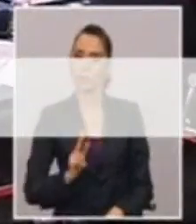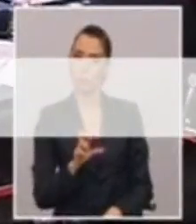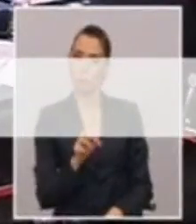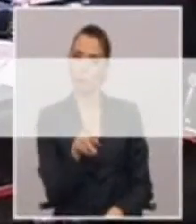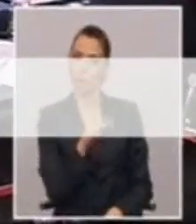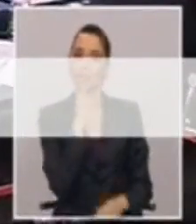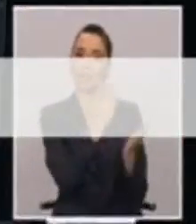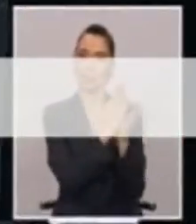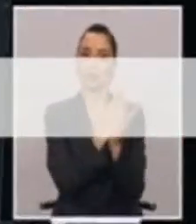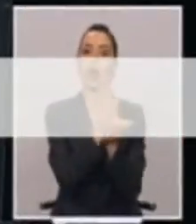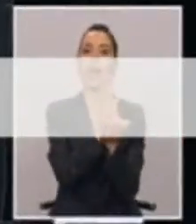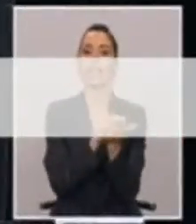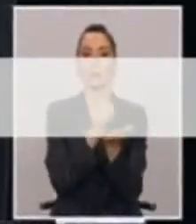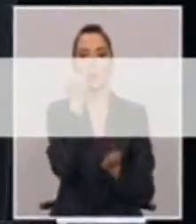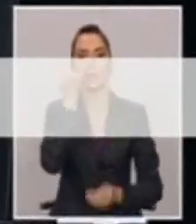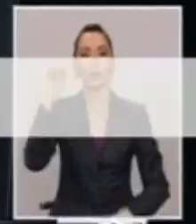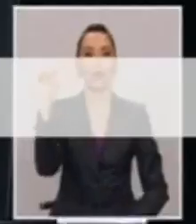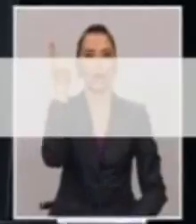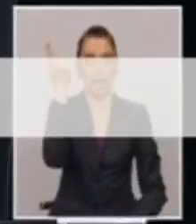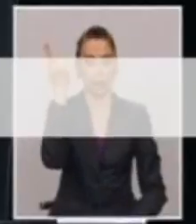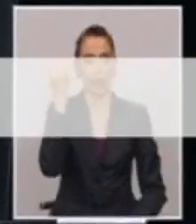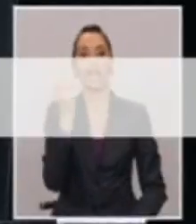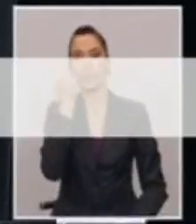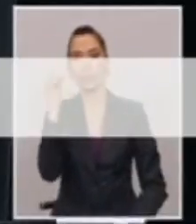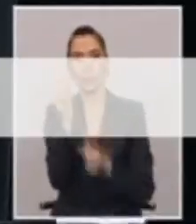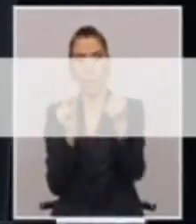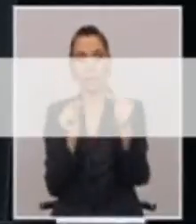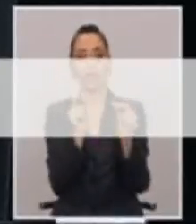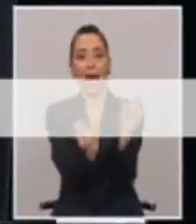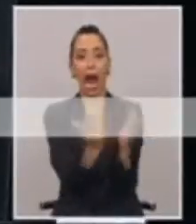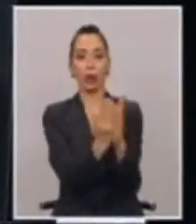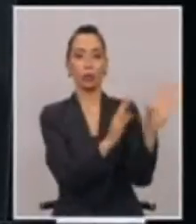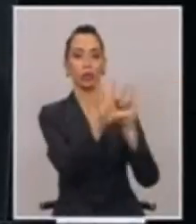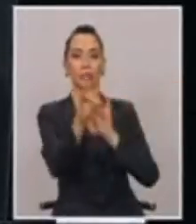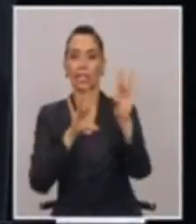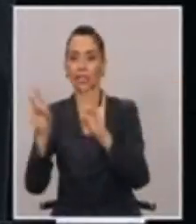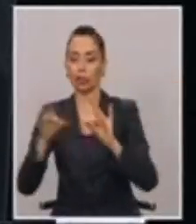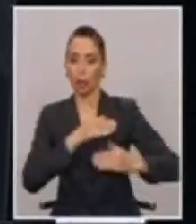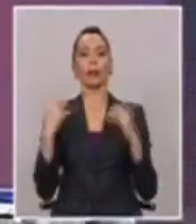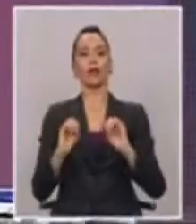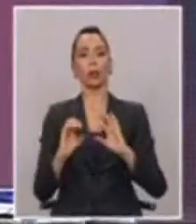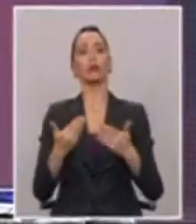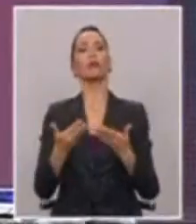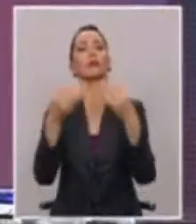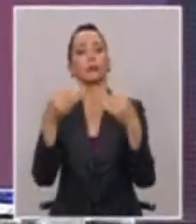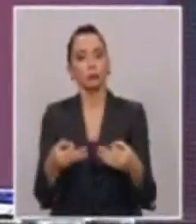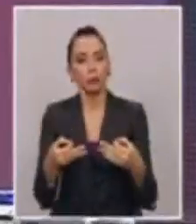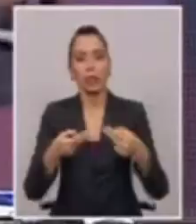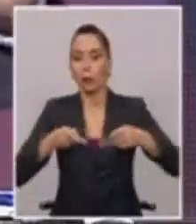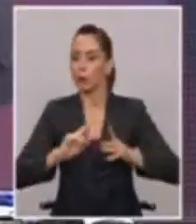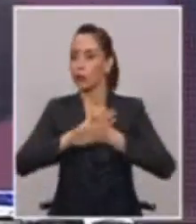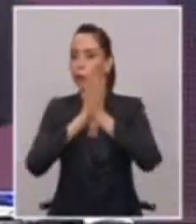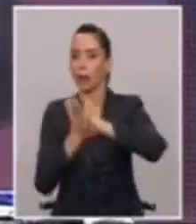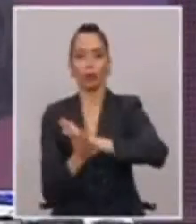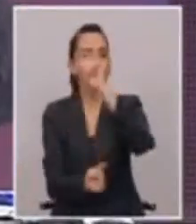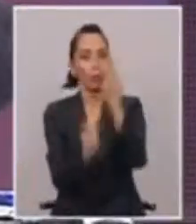esfuerzo bachelet se perfila como la candidata con mayoría absoluta en las encuestas te resultará electa michelle bachelet asumiría por segunda vez la